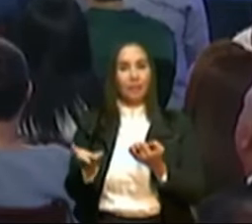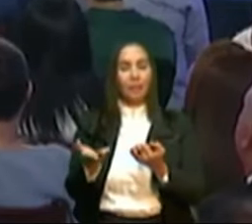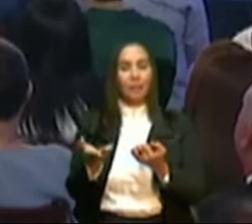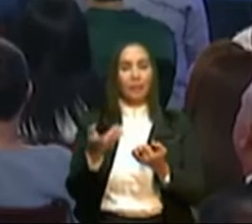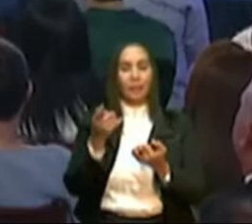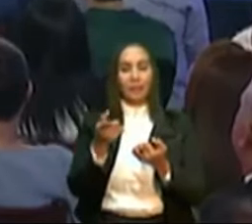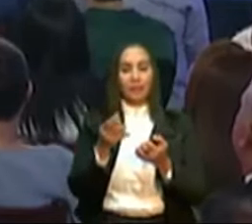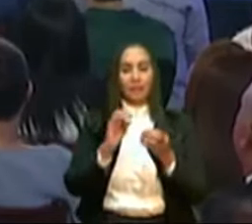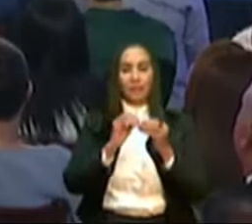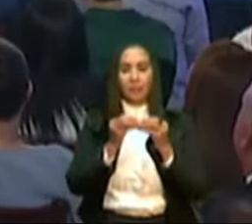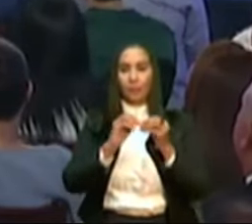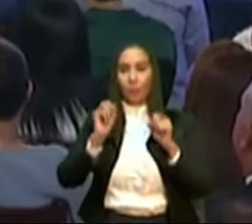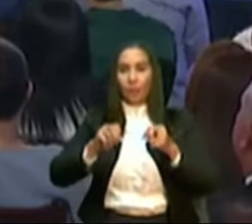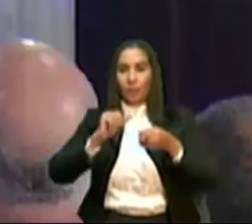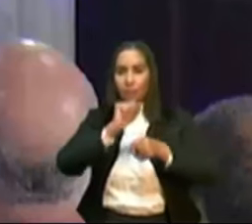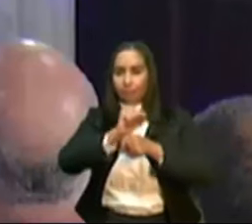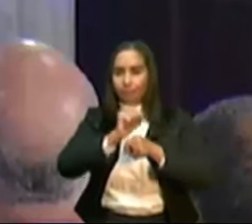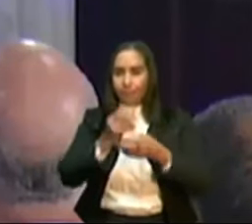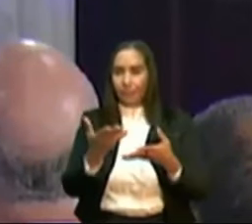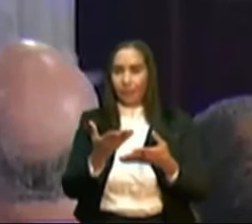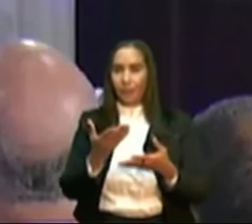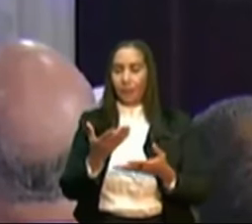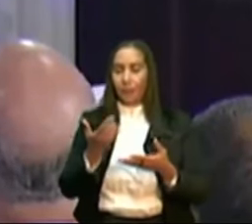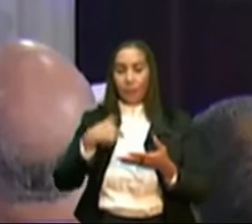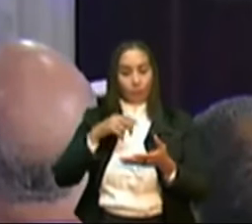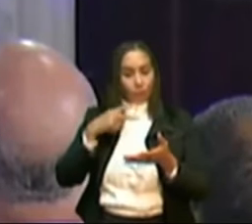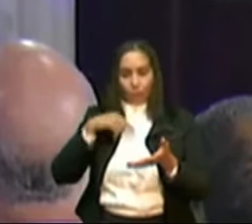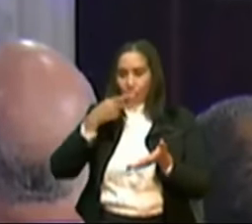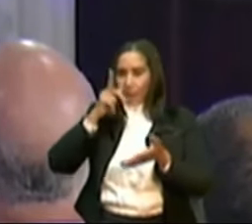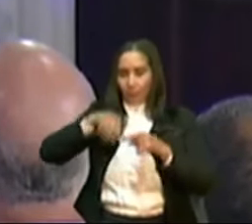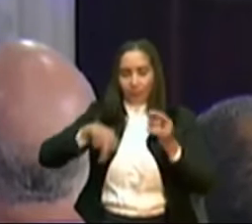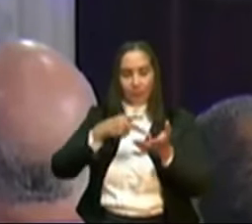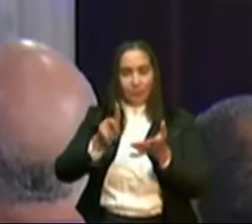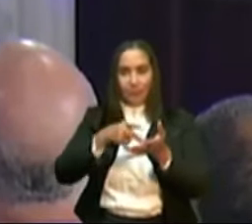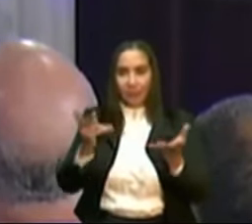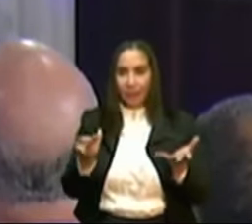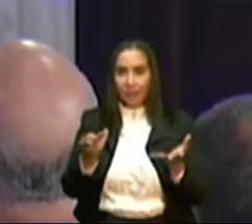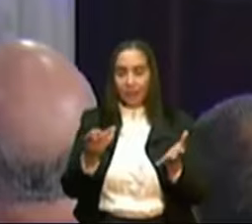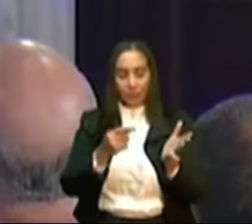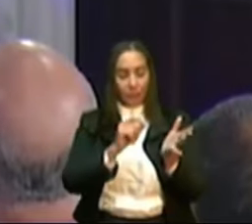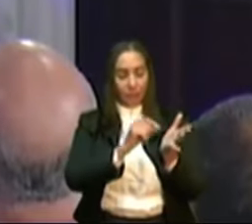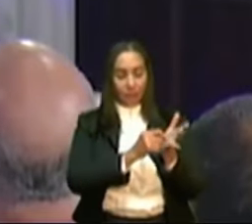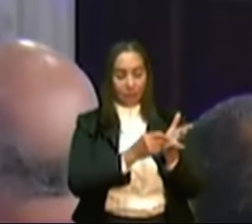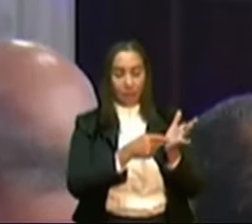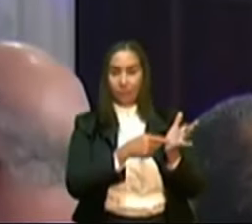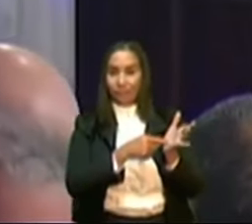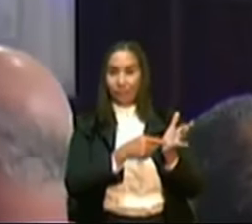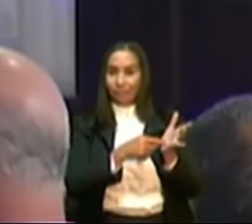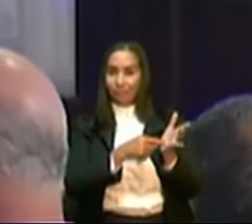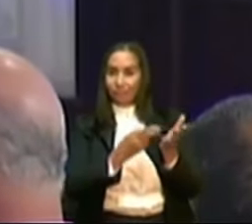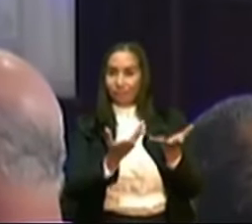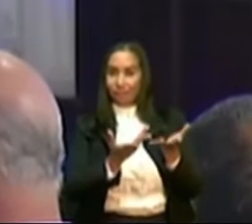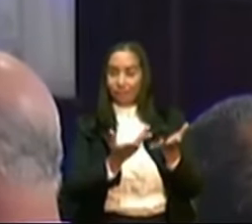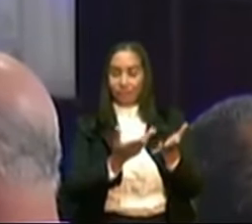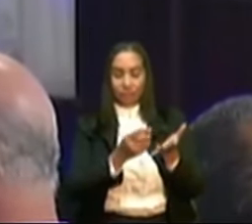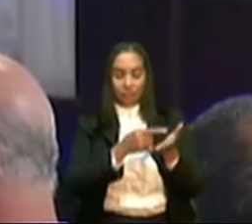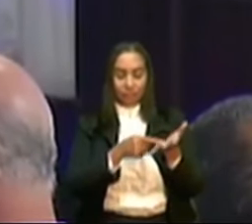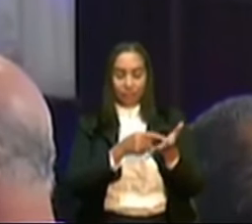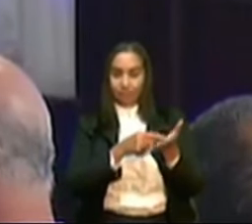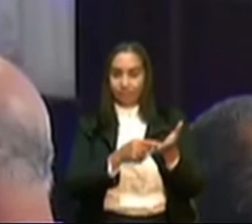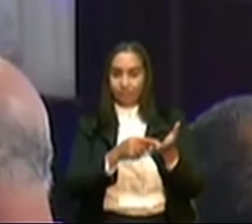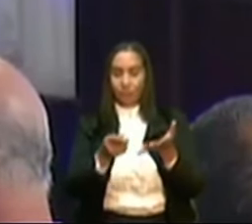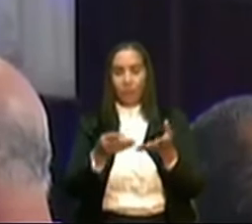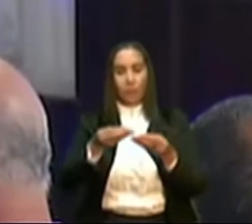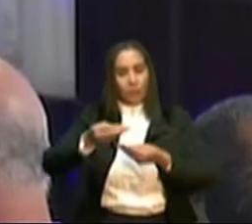las claves de esos equipos. Entonces, pero yo no le puedo pagar porque hay un rojo en la obra. Entonces vino un proceso de negociación